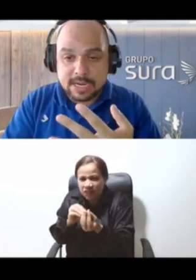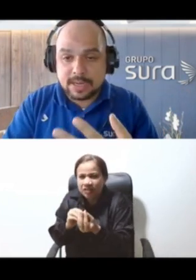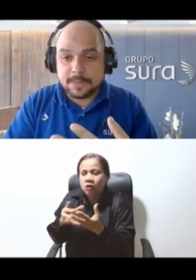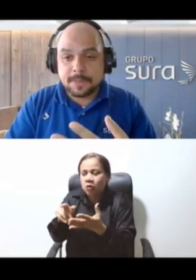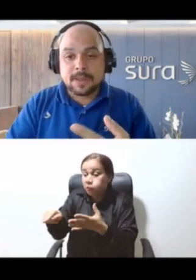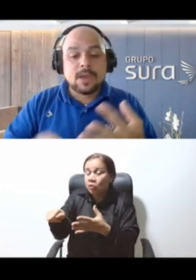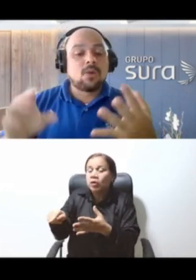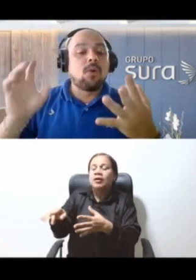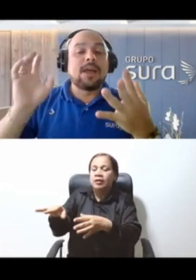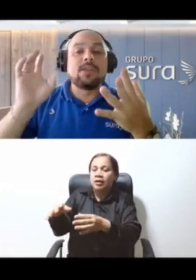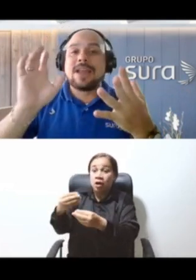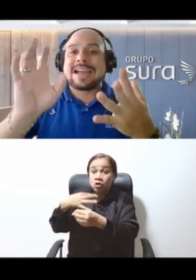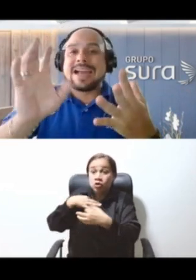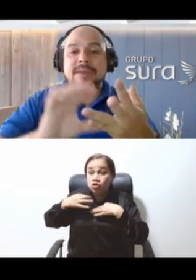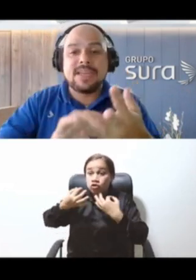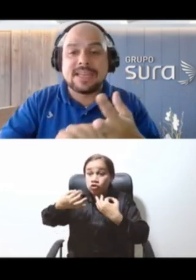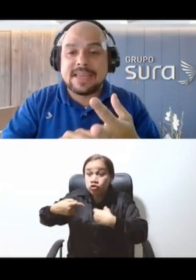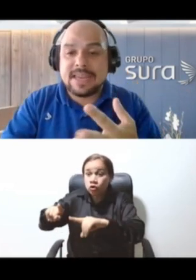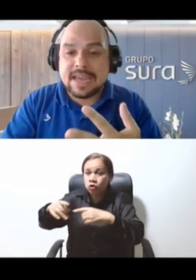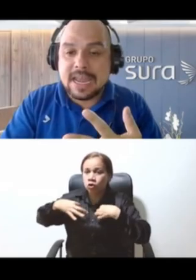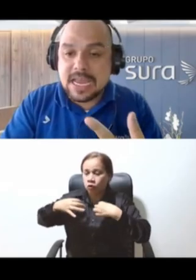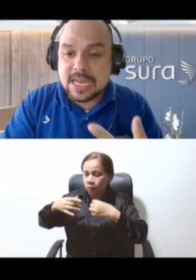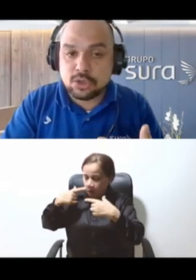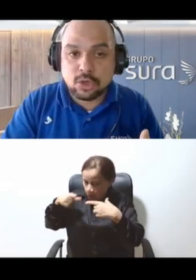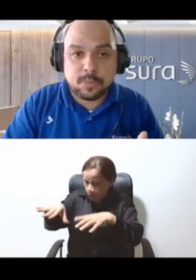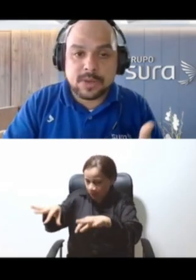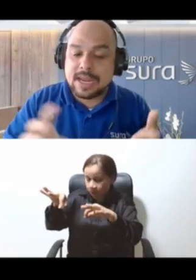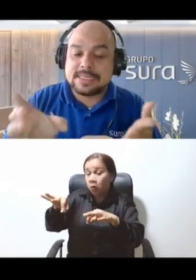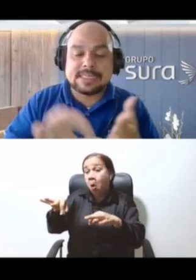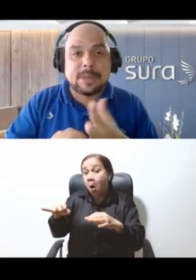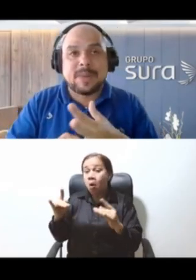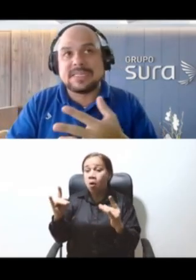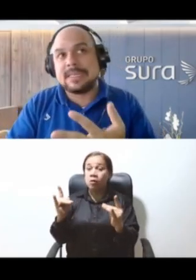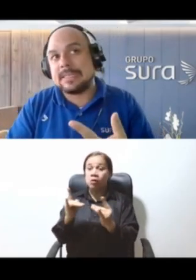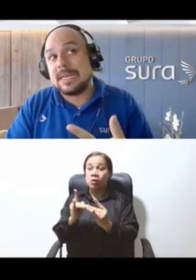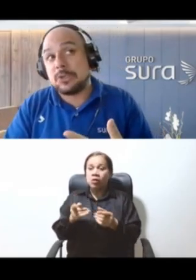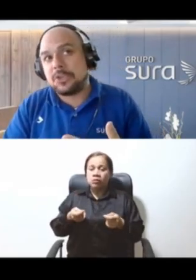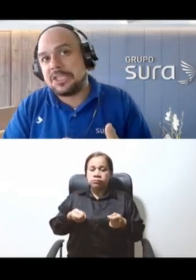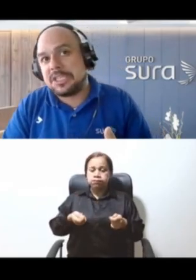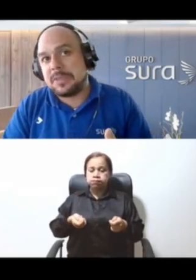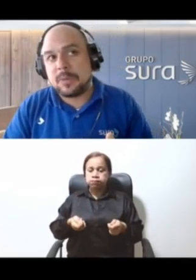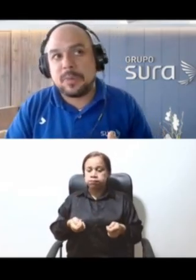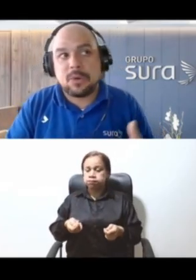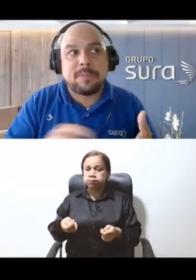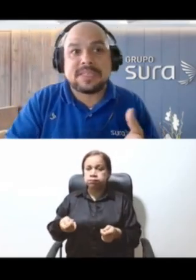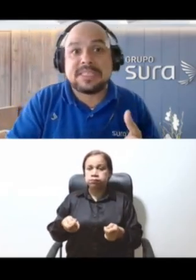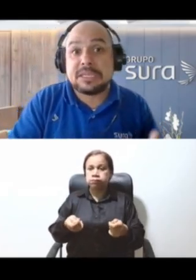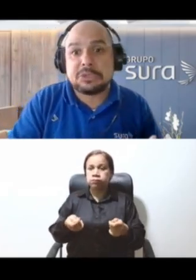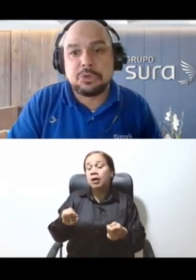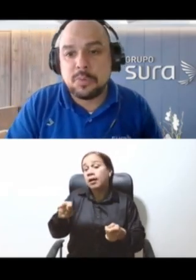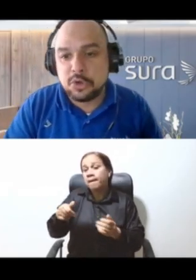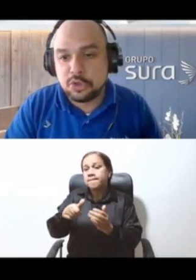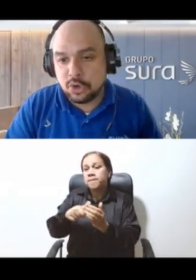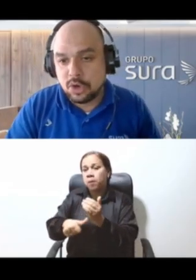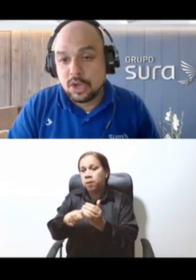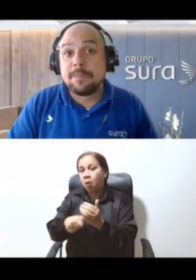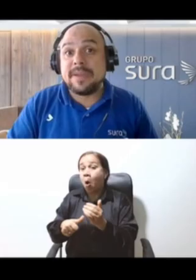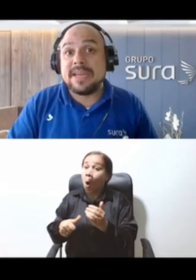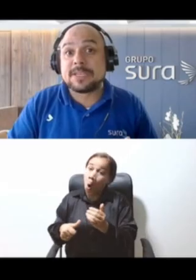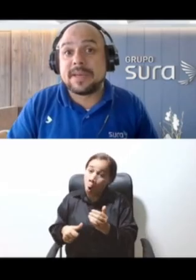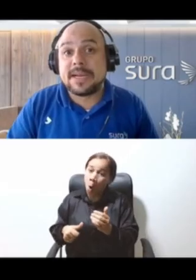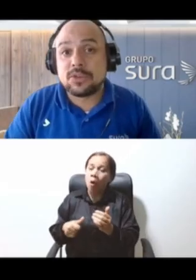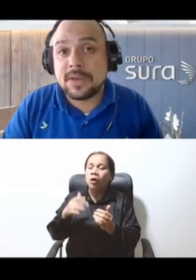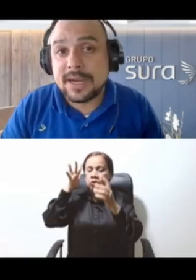vino con sangre, cuando la camilla tenía líquidos corporales, es que el paciente se hizo chichi popó o el paciente sudó